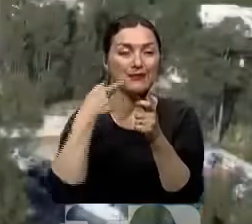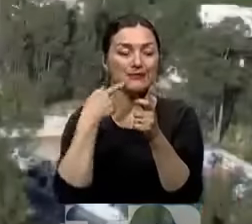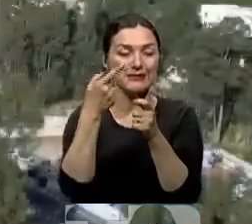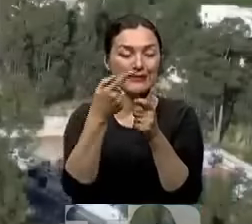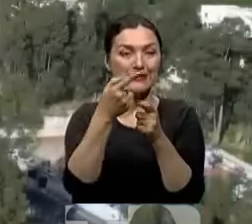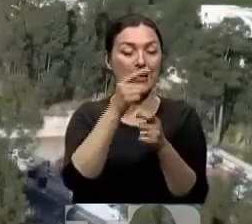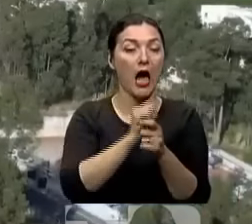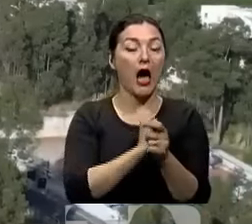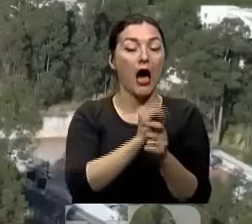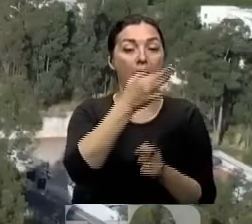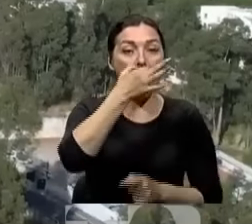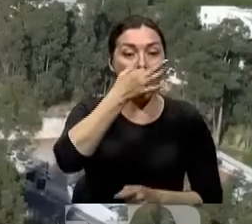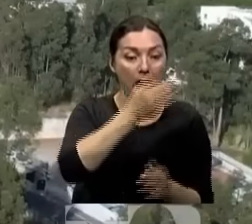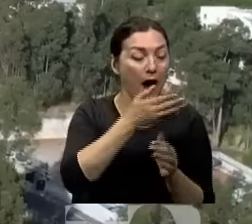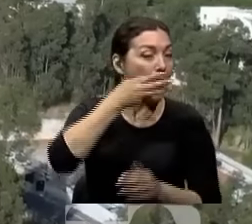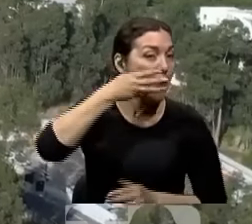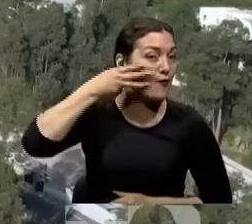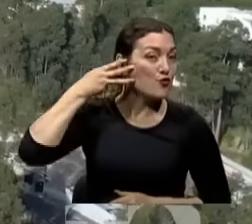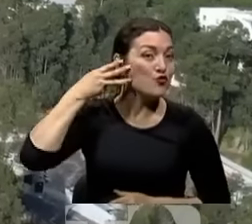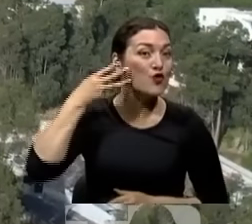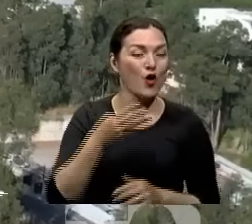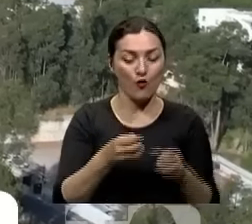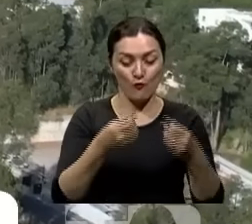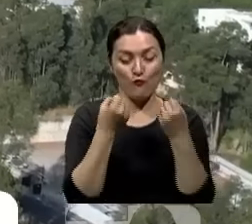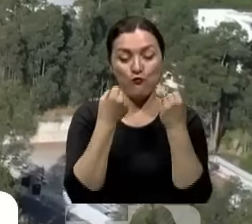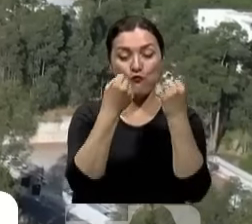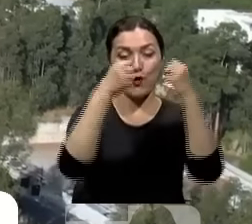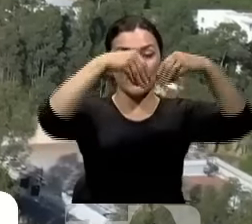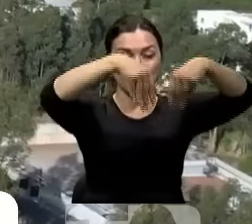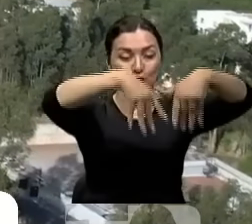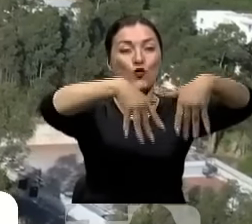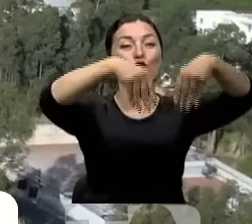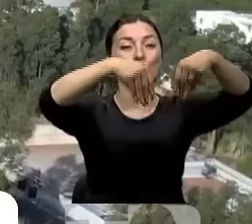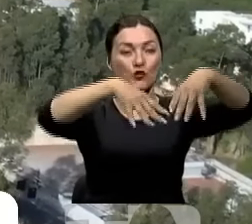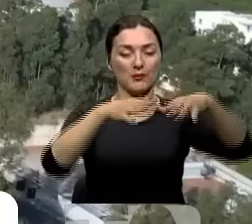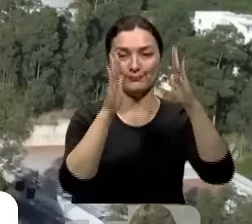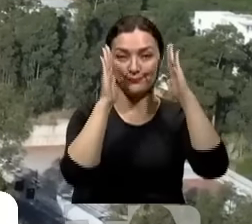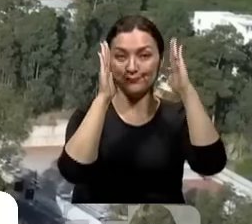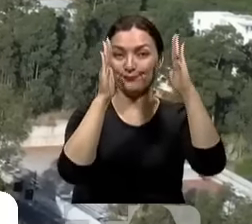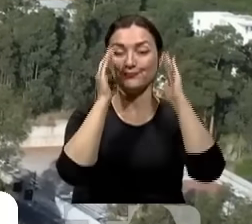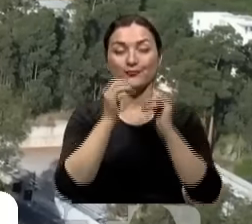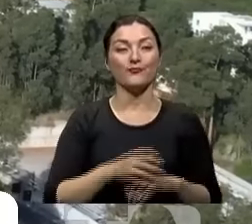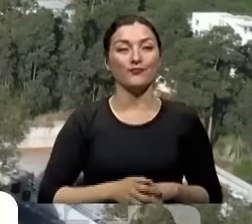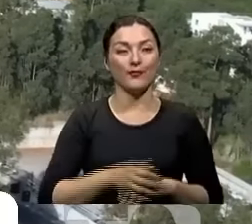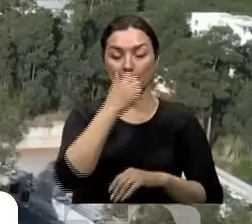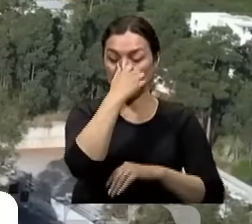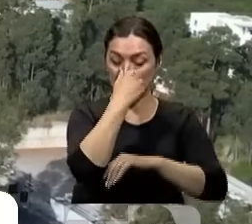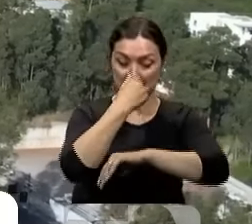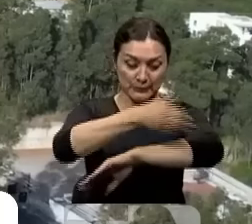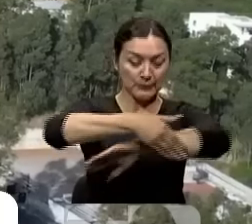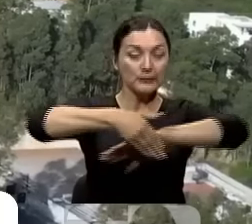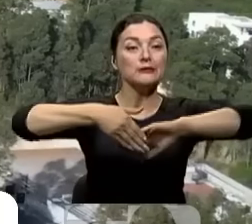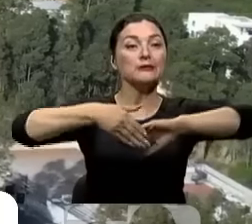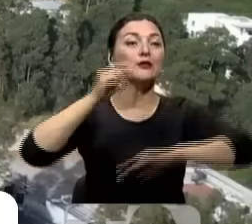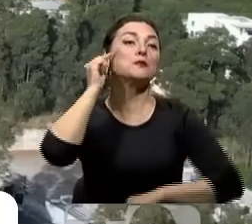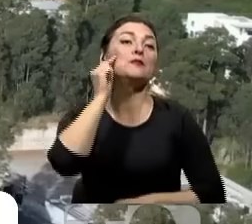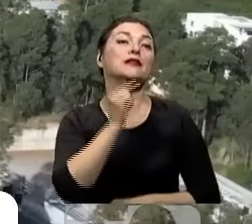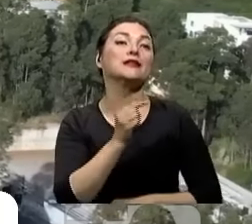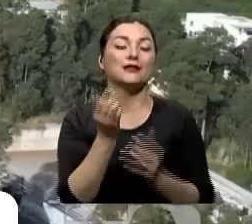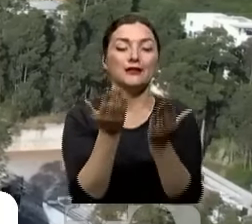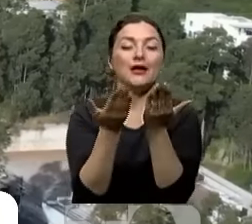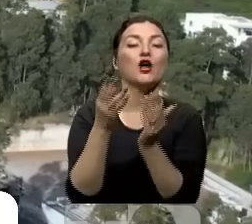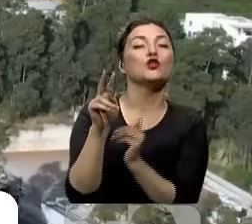Hay que tenerlo mucho, muy en cuenta sobre todo. Muy bien, y estamos mirando la avenida Mariscal Sucre, esto es al norte de